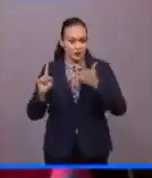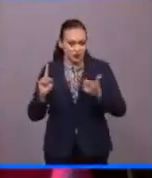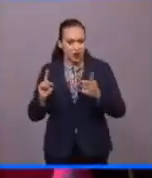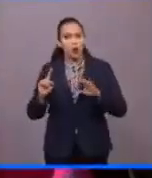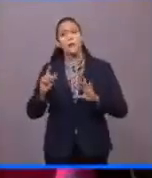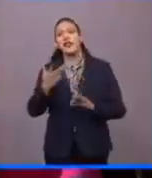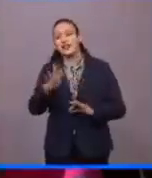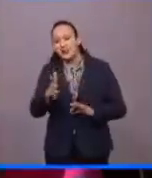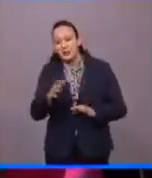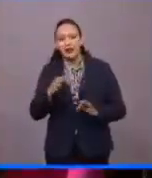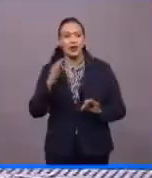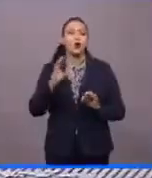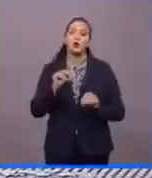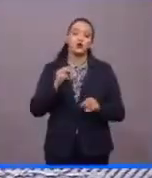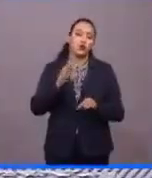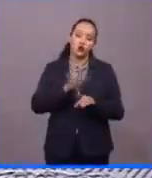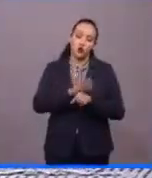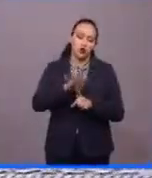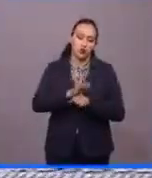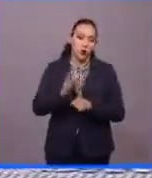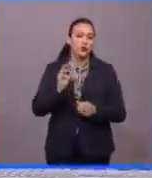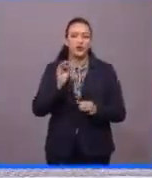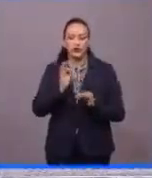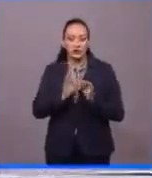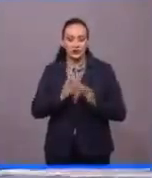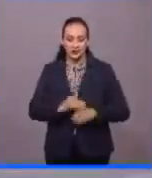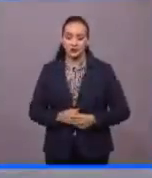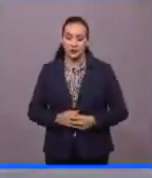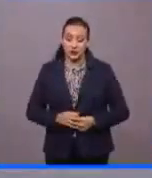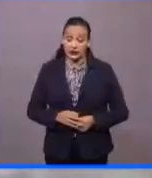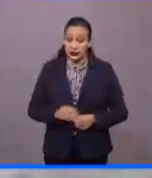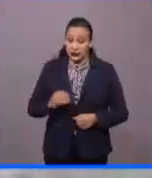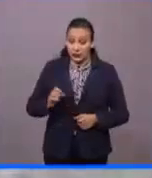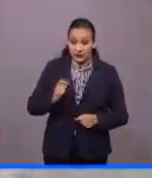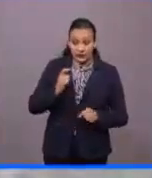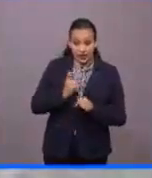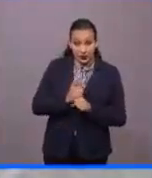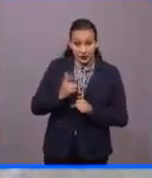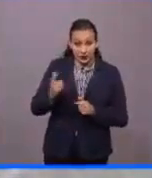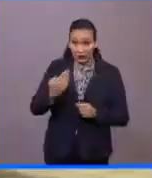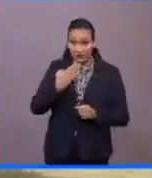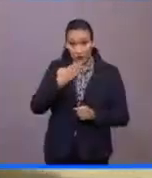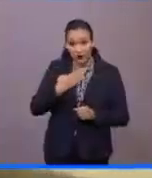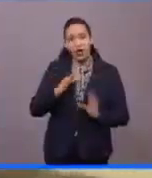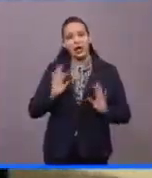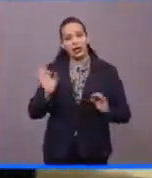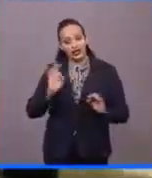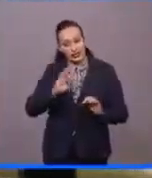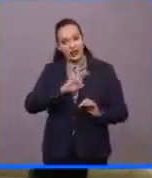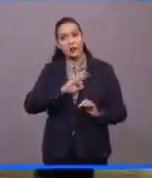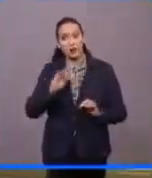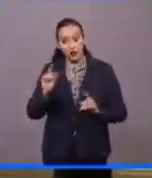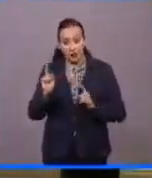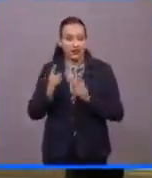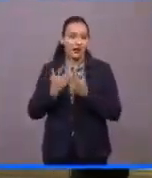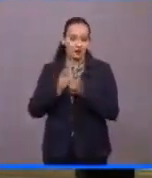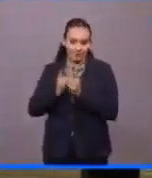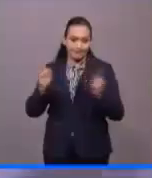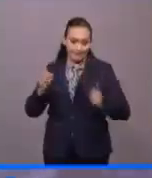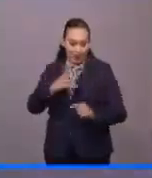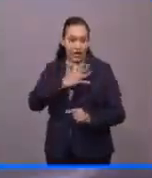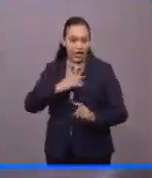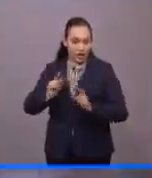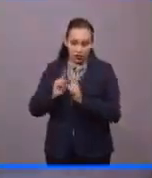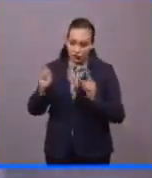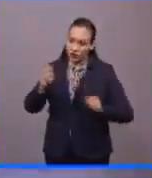proporcional, regular y suficiente, y que en caso de considerar que no es adecuado, podría perder la patria potestad, para lo